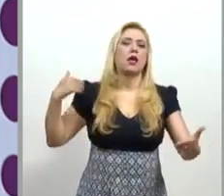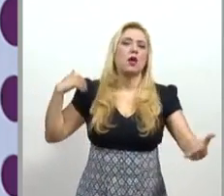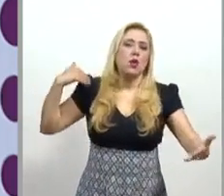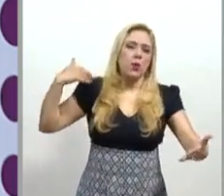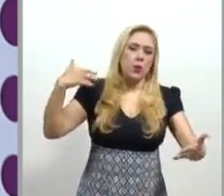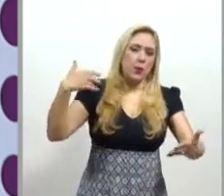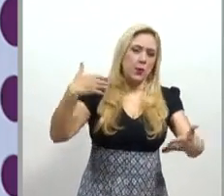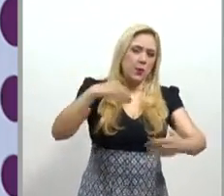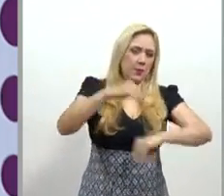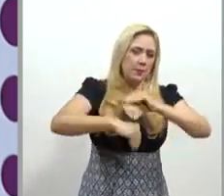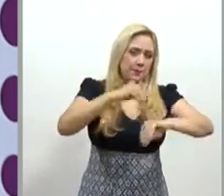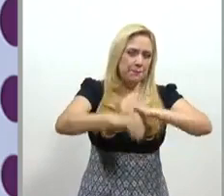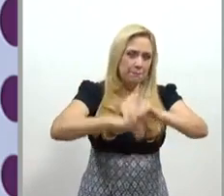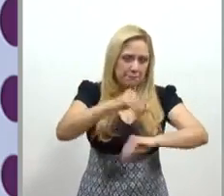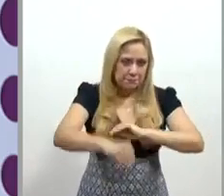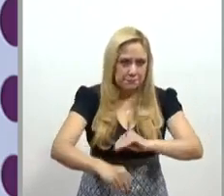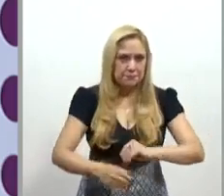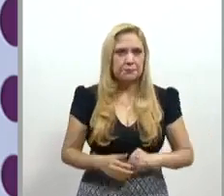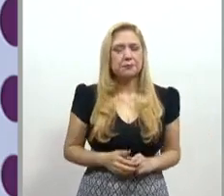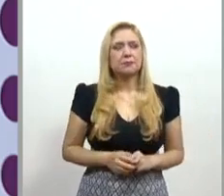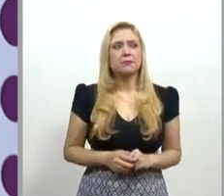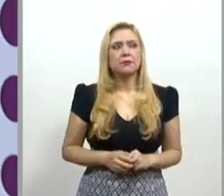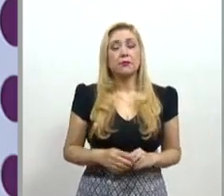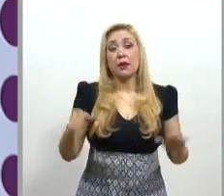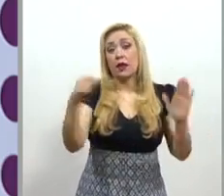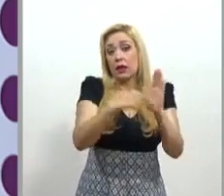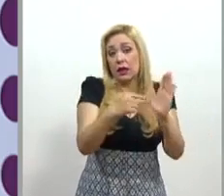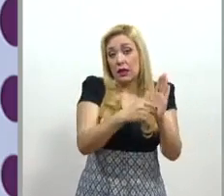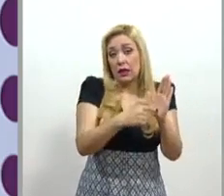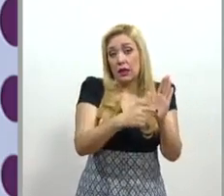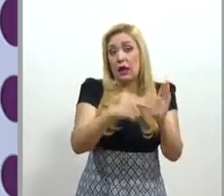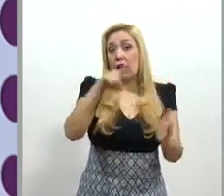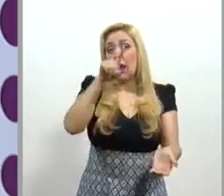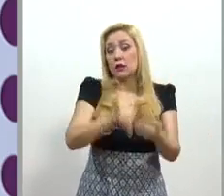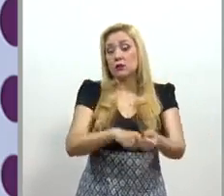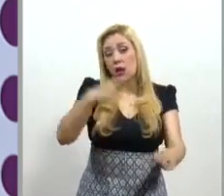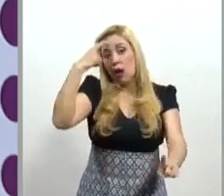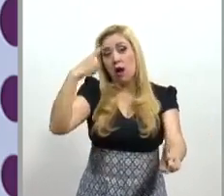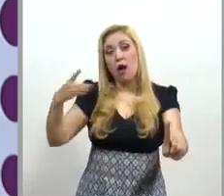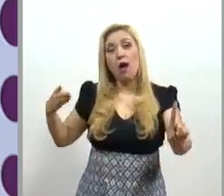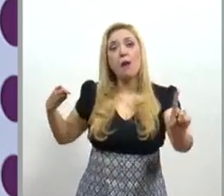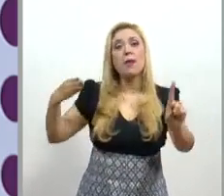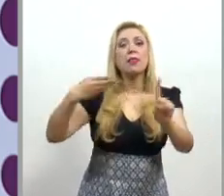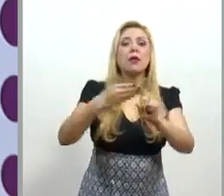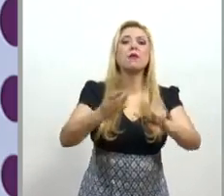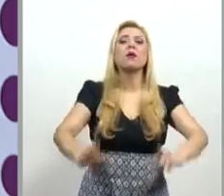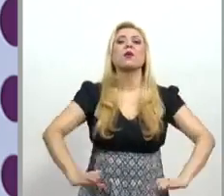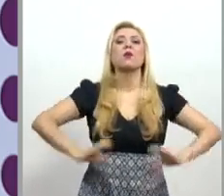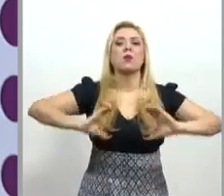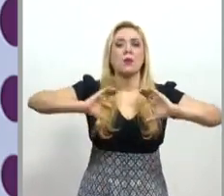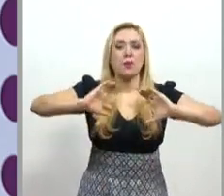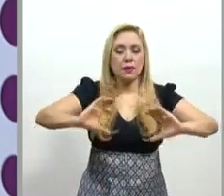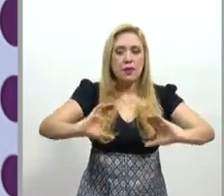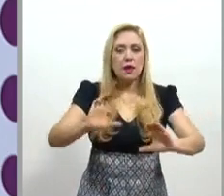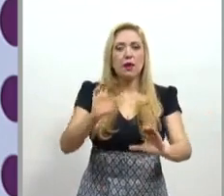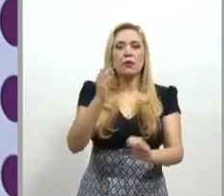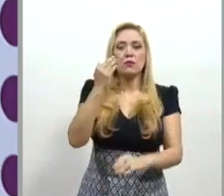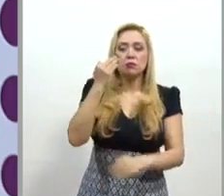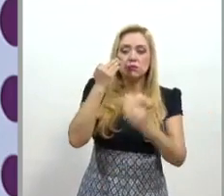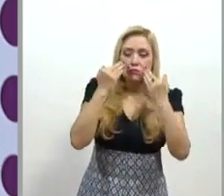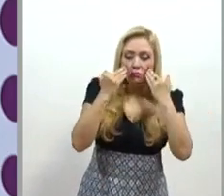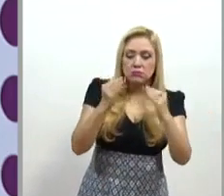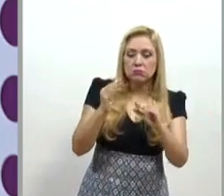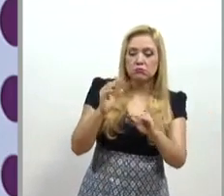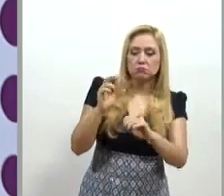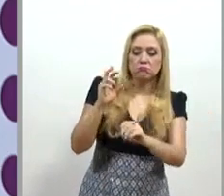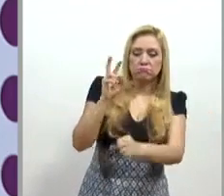más concreto respecto a ciertos principios que tienen o que tienen un mismo objetivo, que es la tutela del derecho humano del